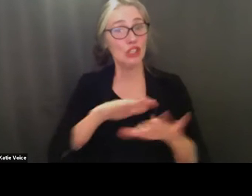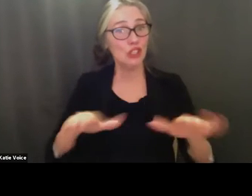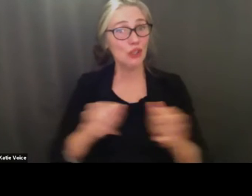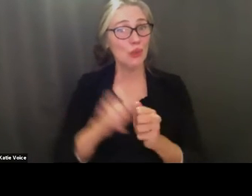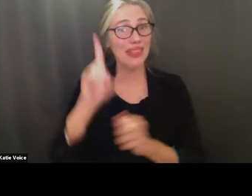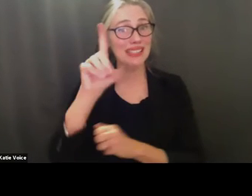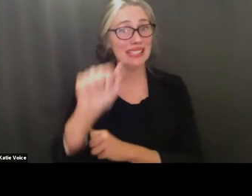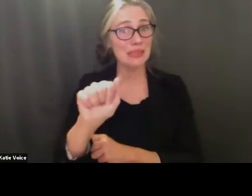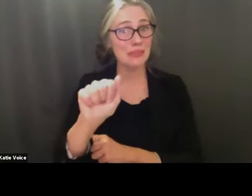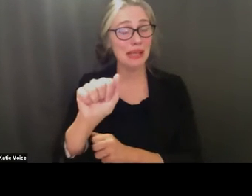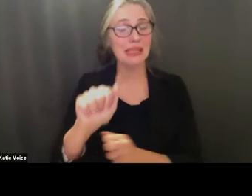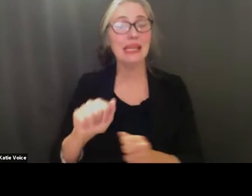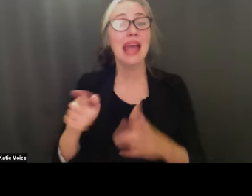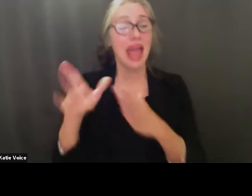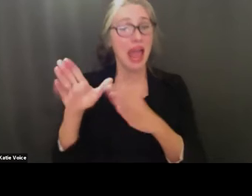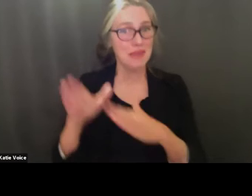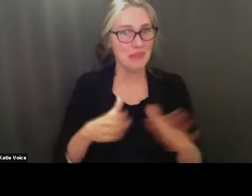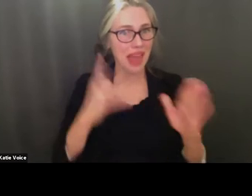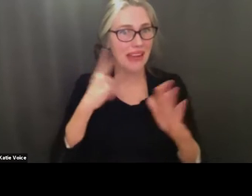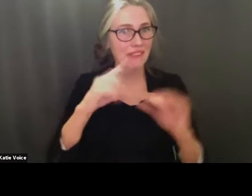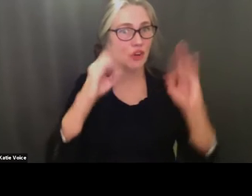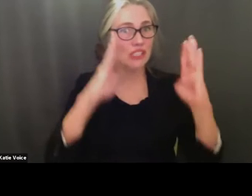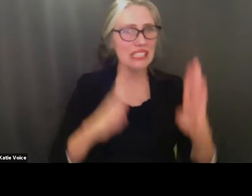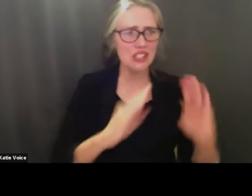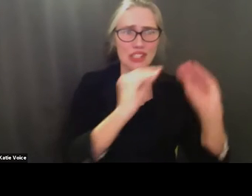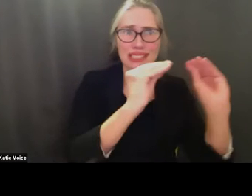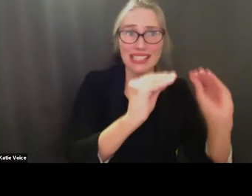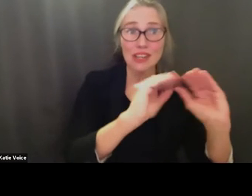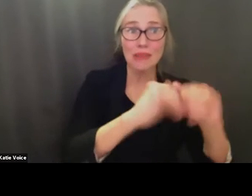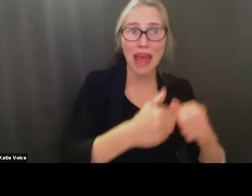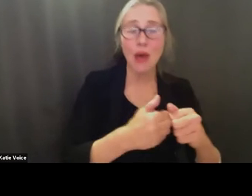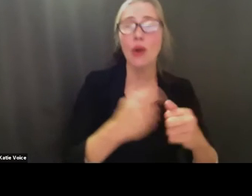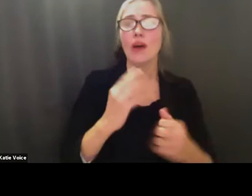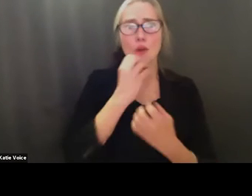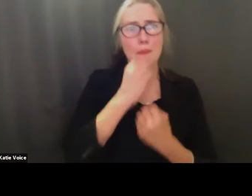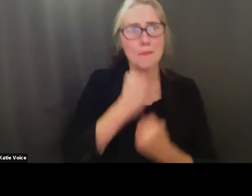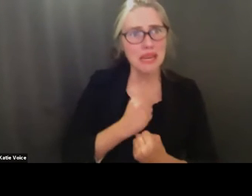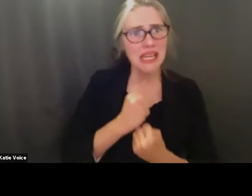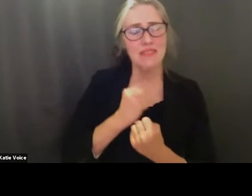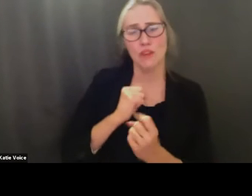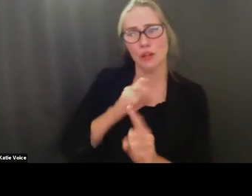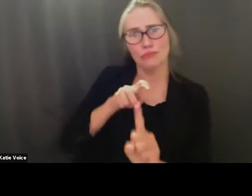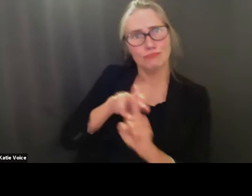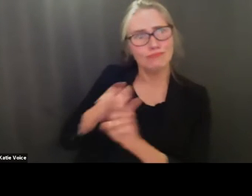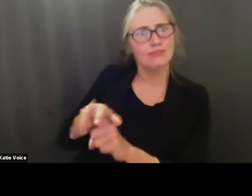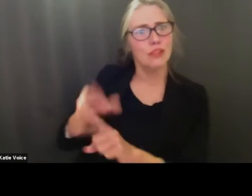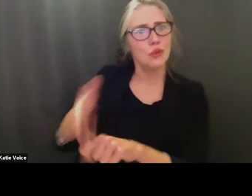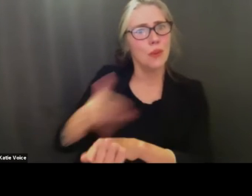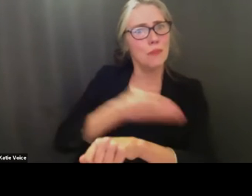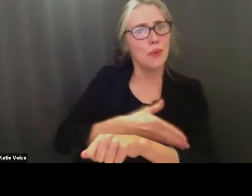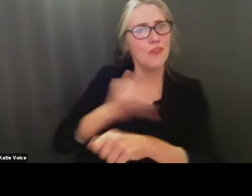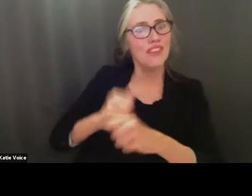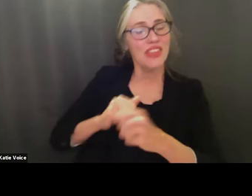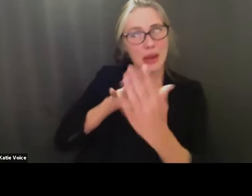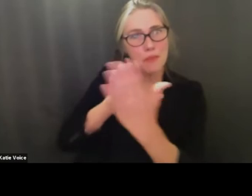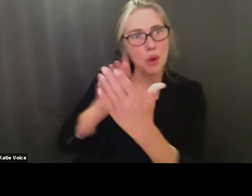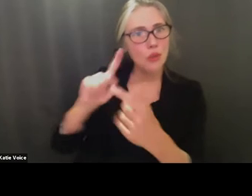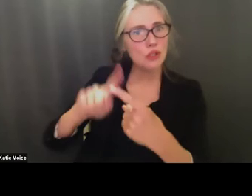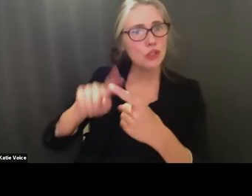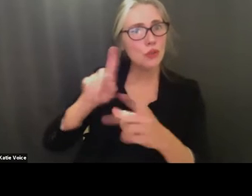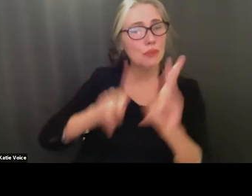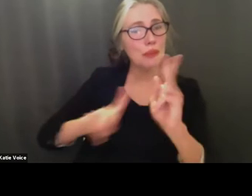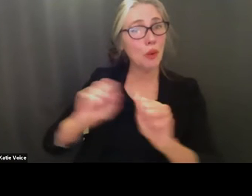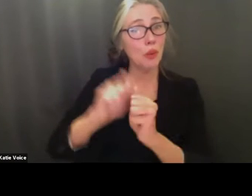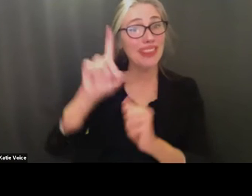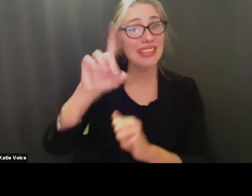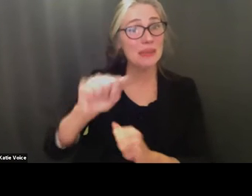un énfasis en las personas con discapacidades y en la capacitación de los maestros. Yo sugiero que el distrito y